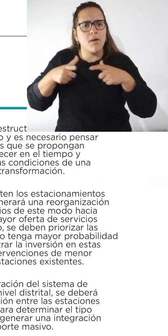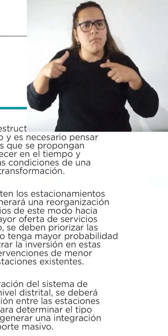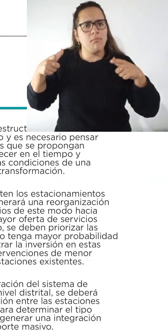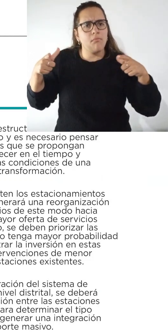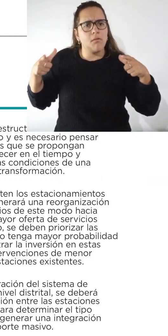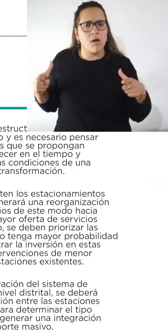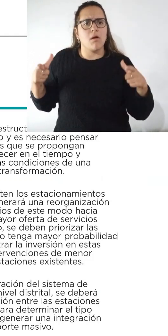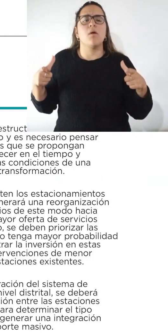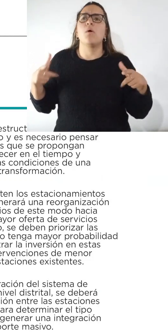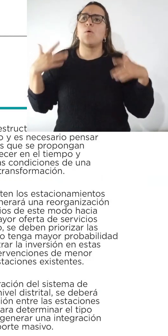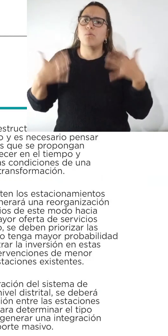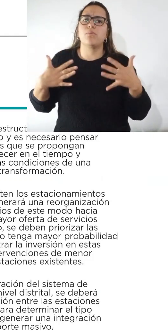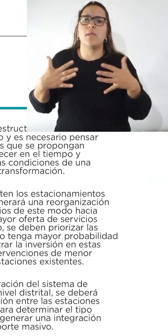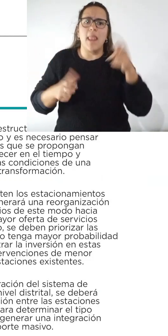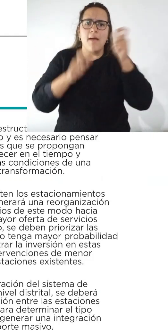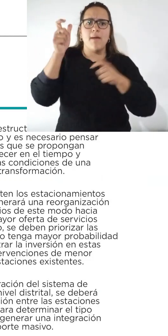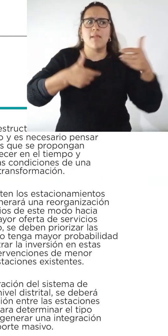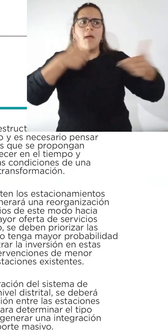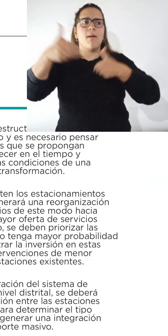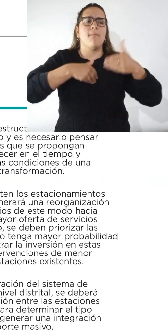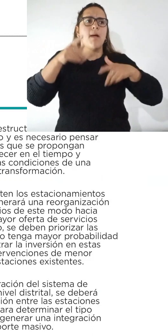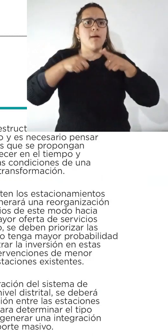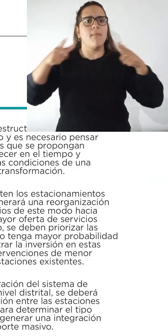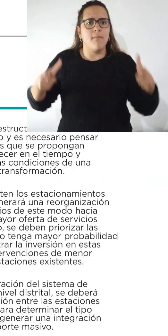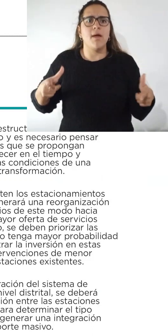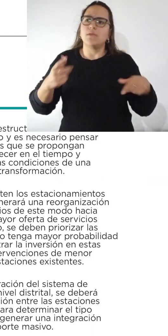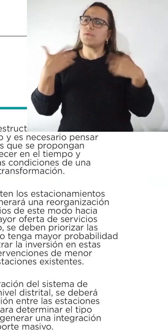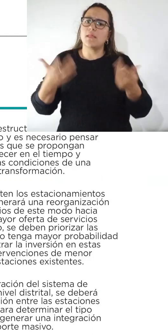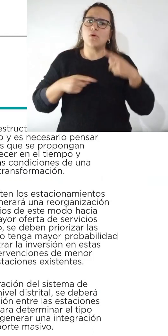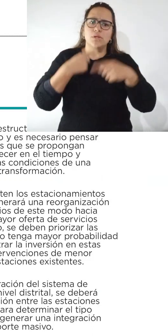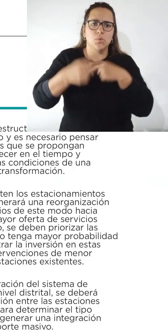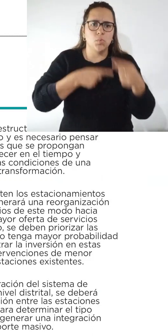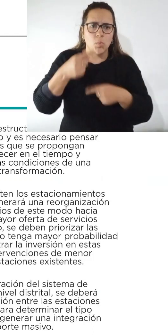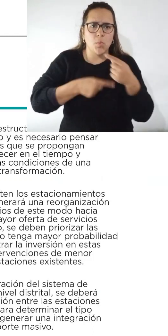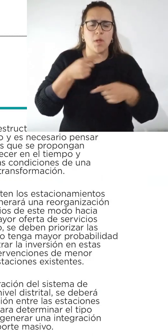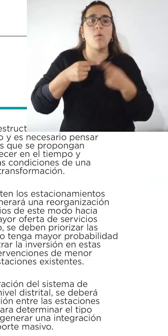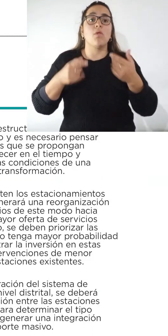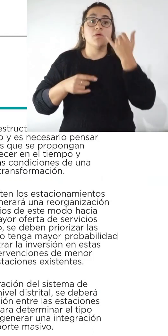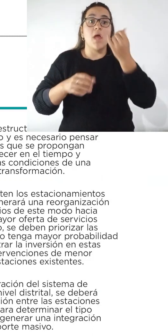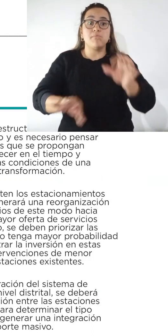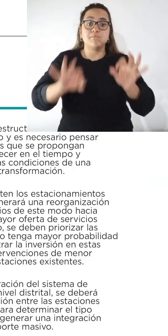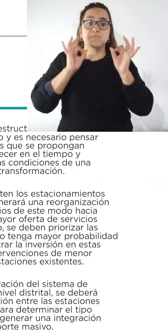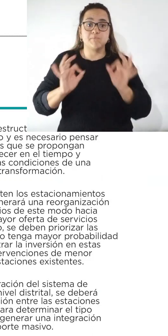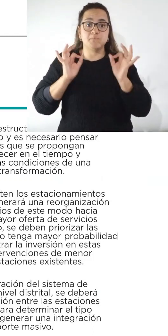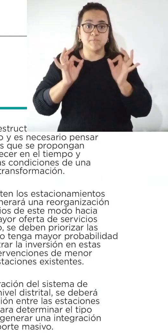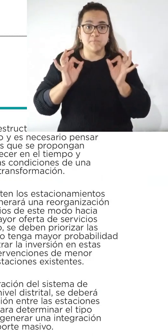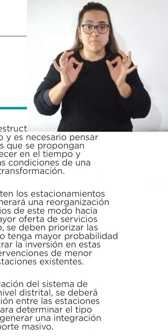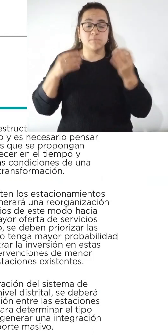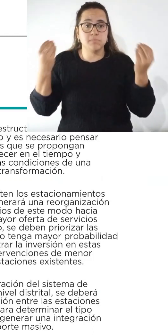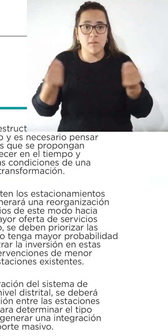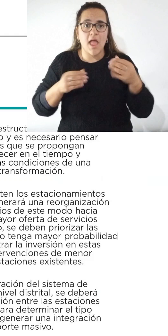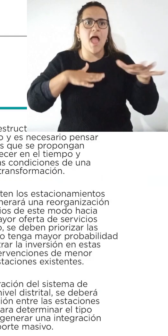estacionamientos de bicicletas en sus estaciones, pues incrementó la demanda y esto va a seguir sucediendo en cuanto se implementen